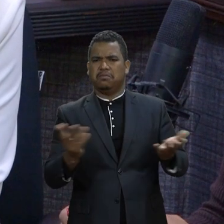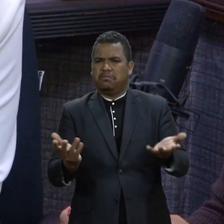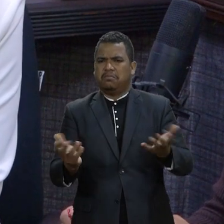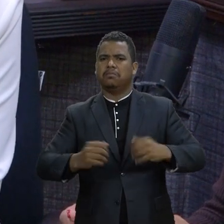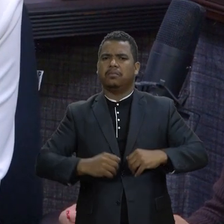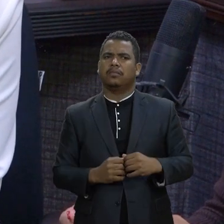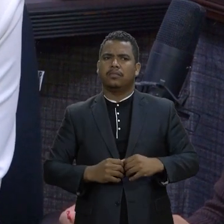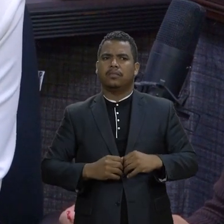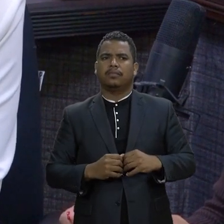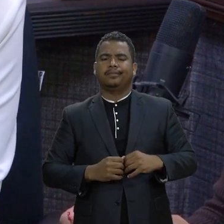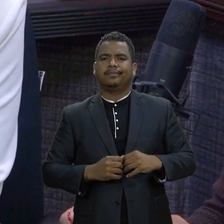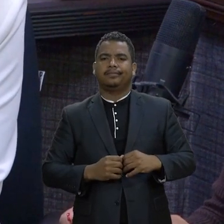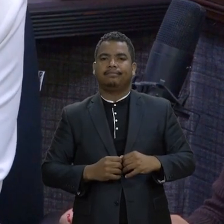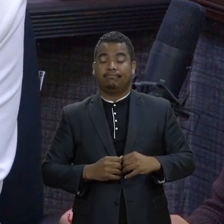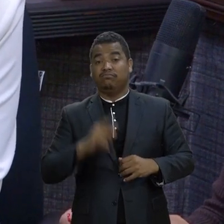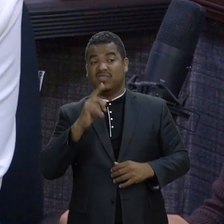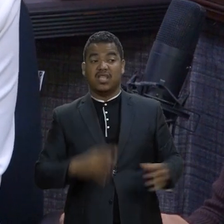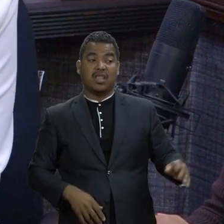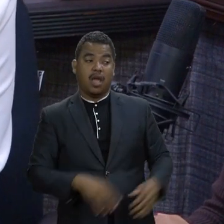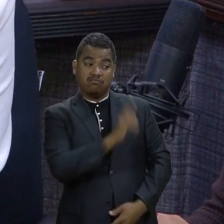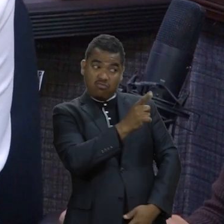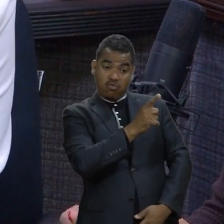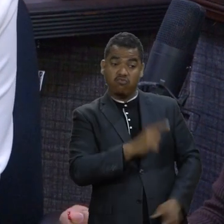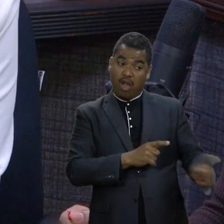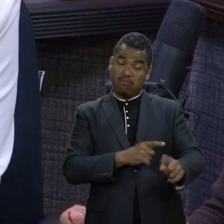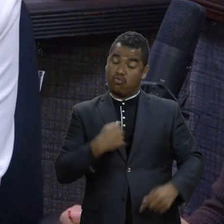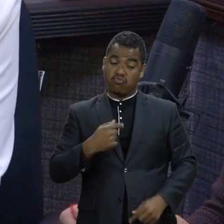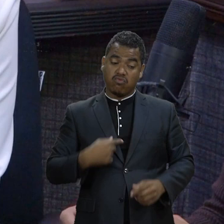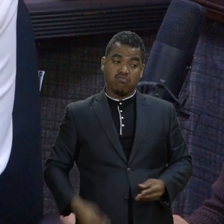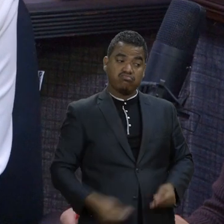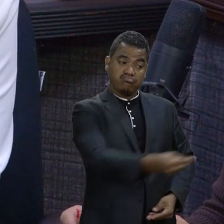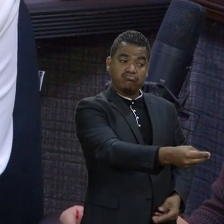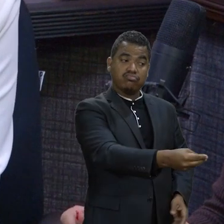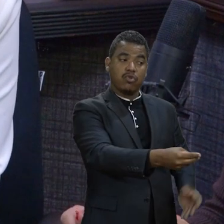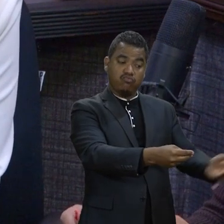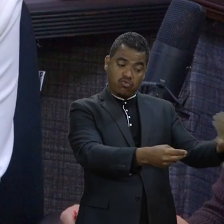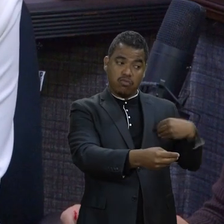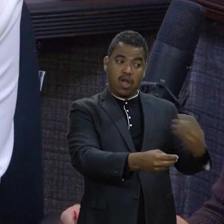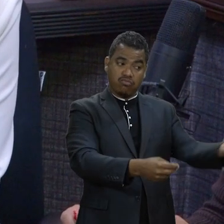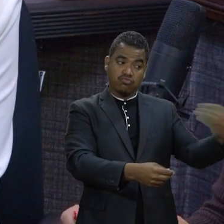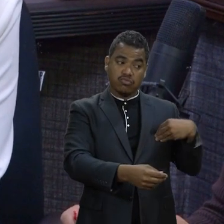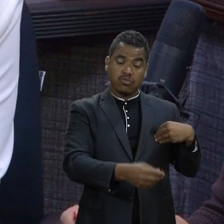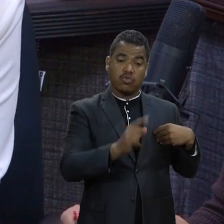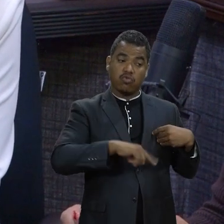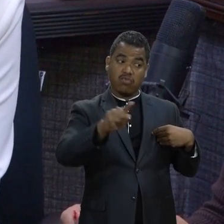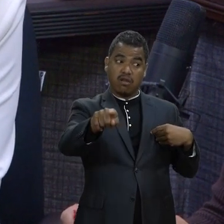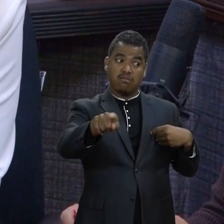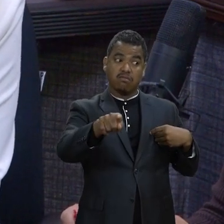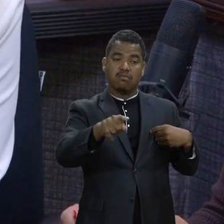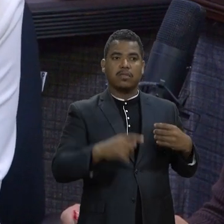Correcto. Eso ha hecho que las personas, para poder darle crédito a una noticia, pues se vaya a las fuentes que